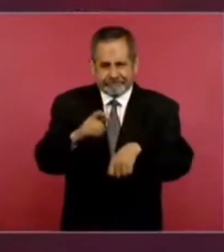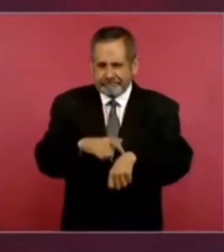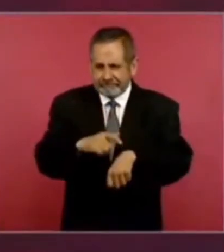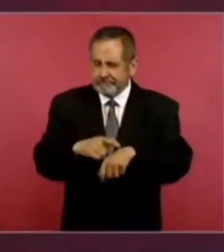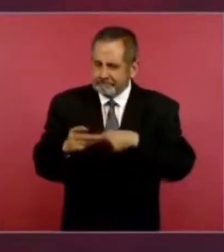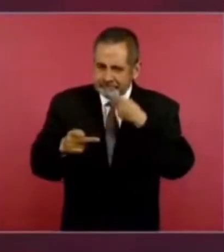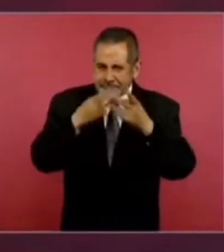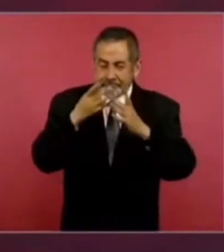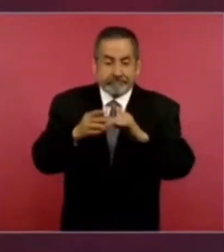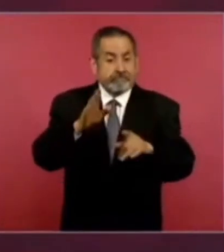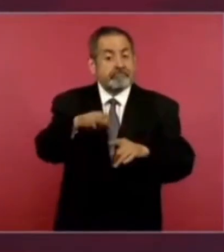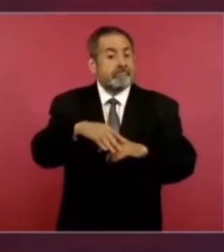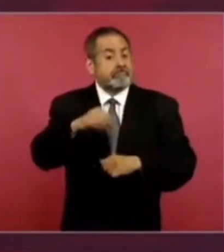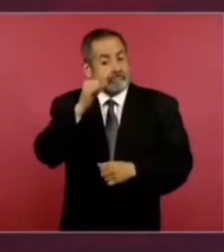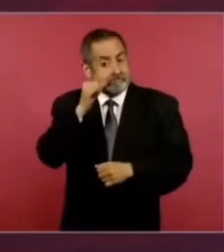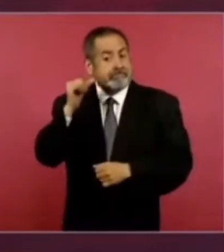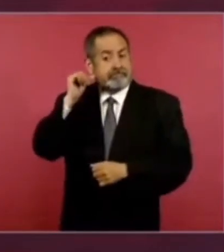¿Sí?